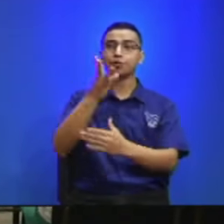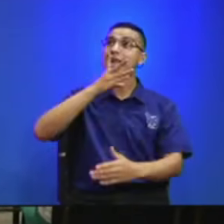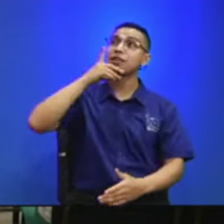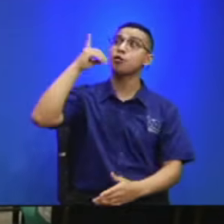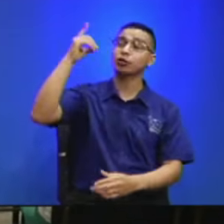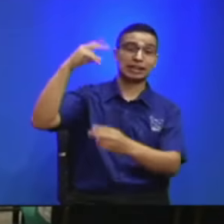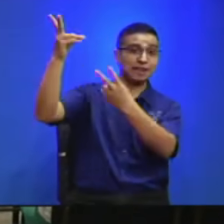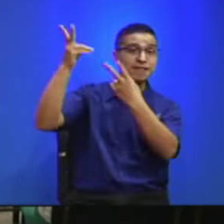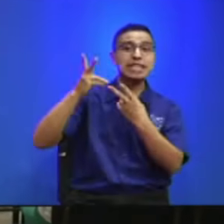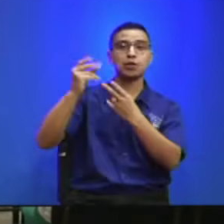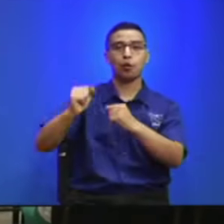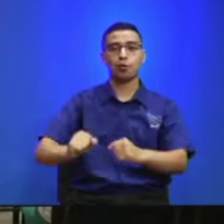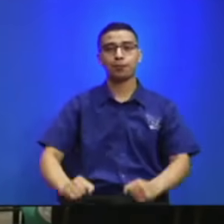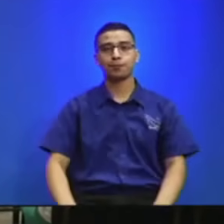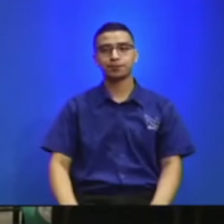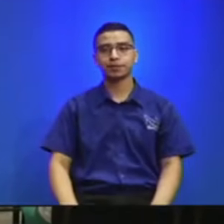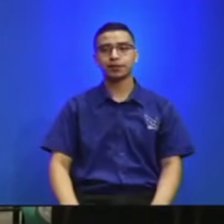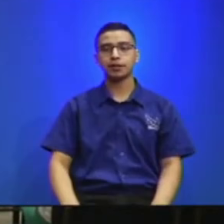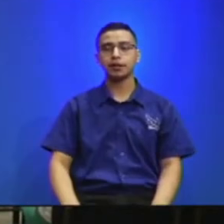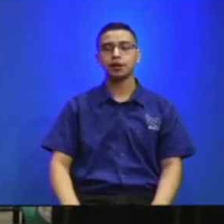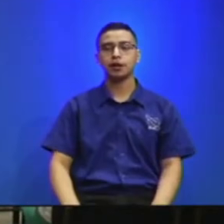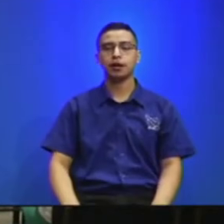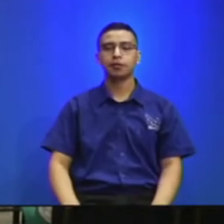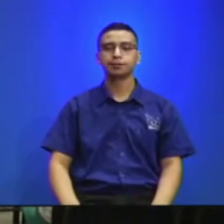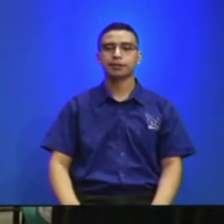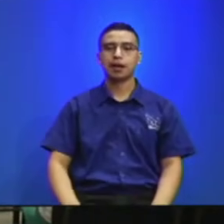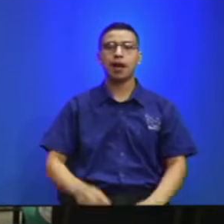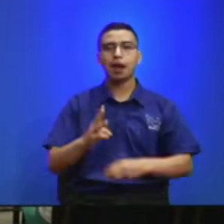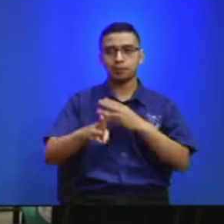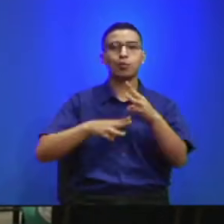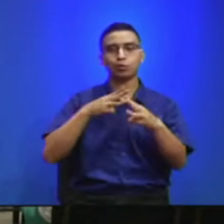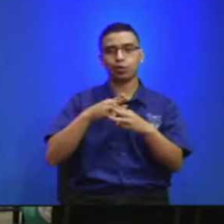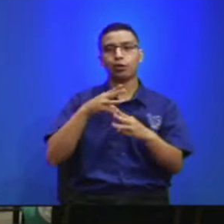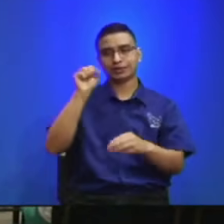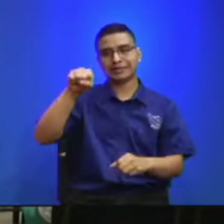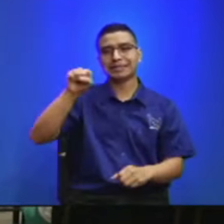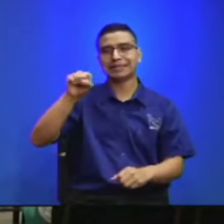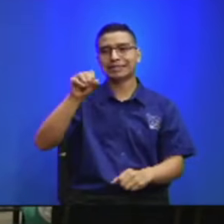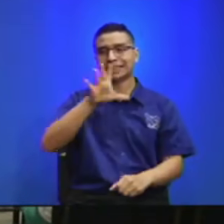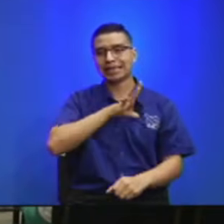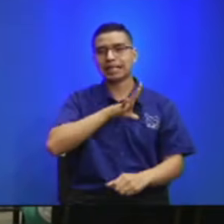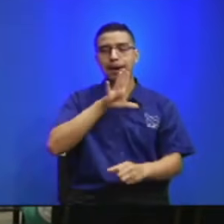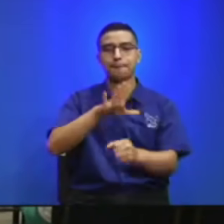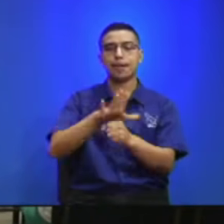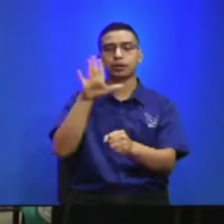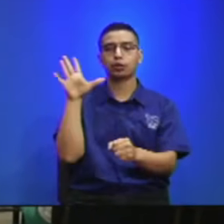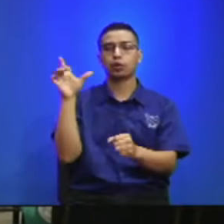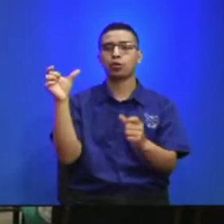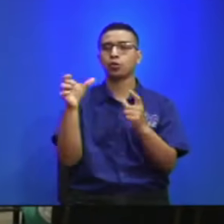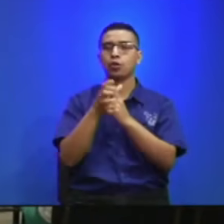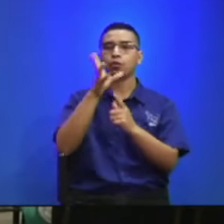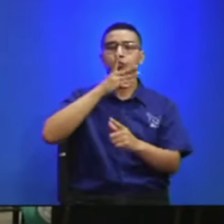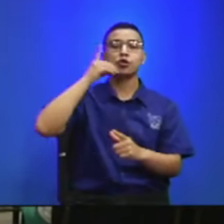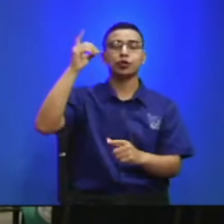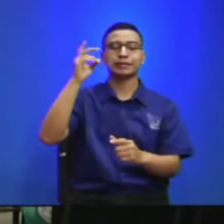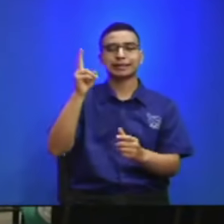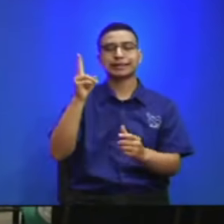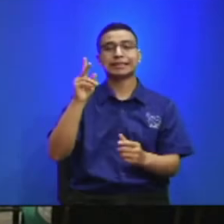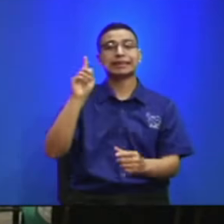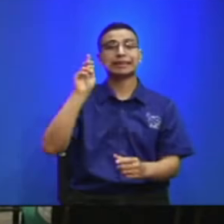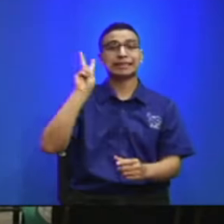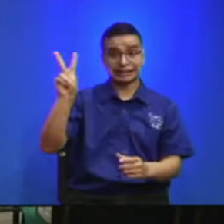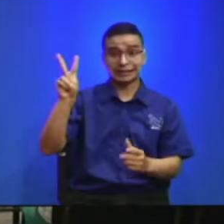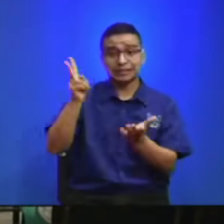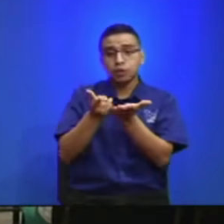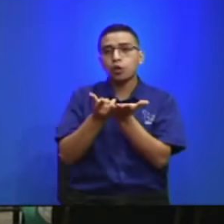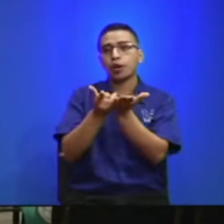como pueblo como pueblo como humanidad si teníamos el pacto que hizo dios con noé cuando dijo que no